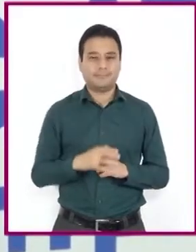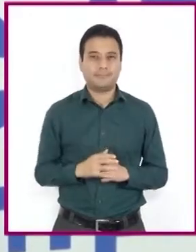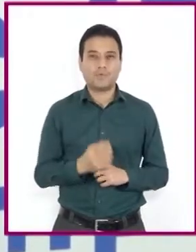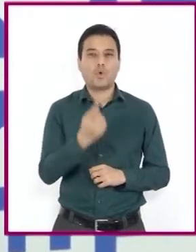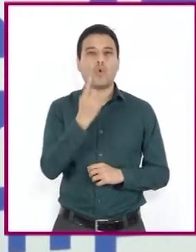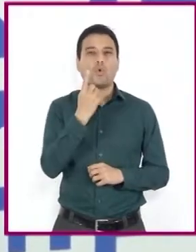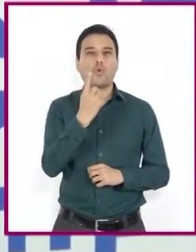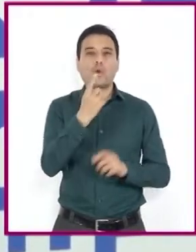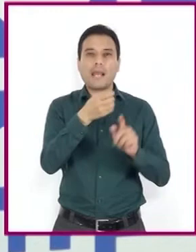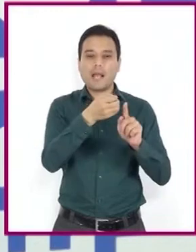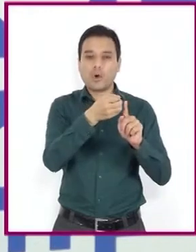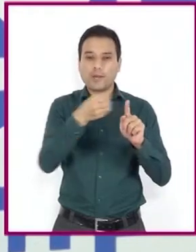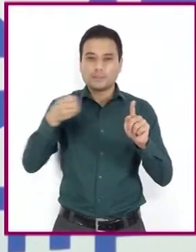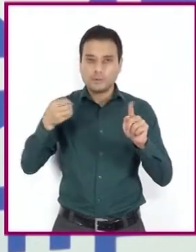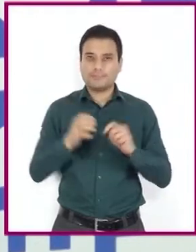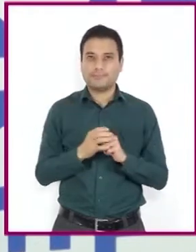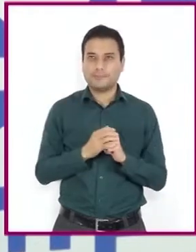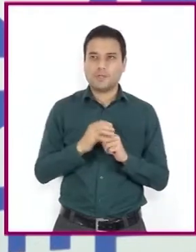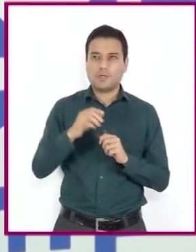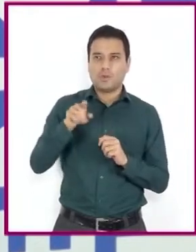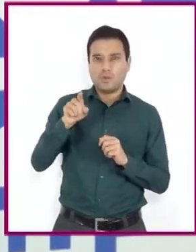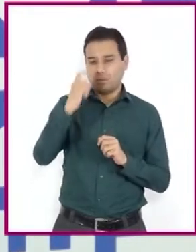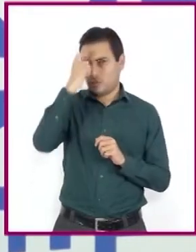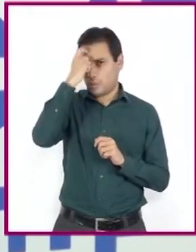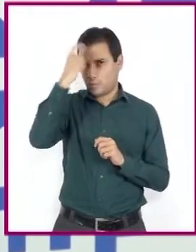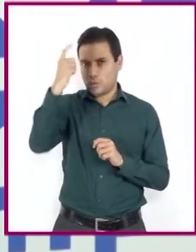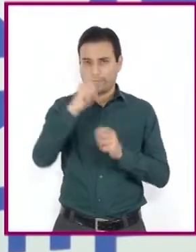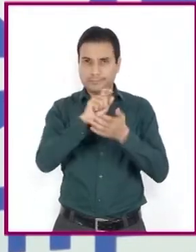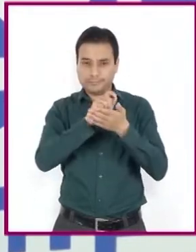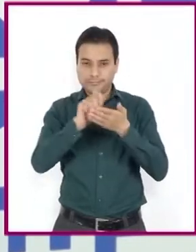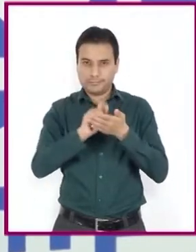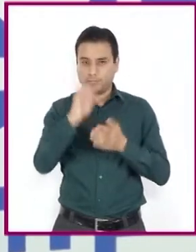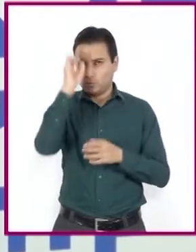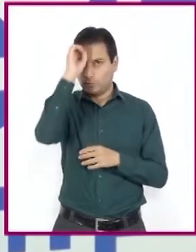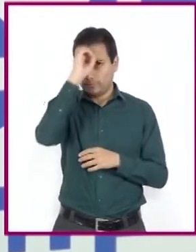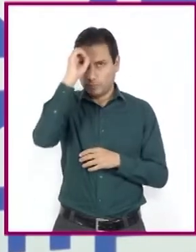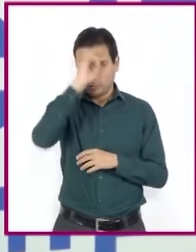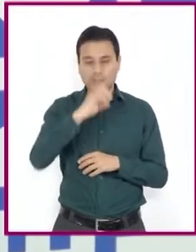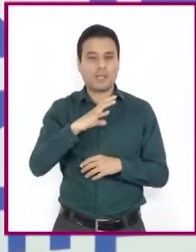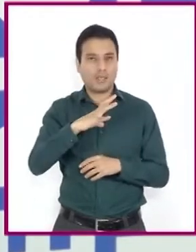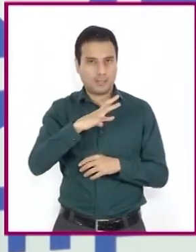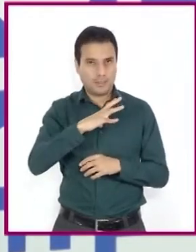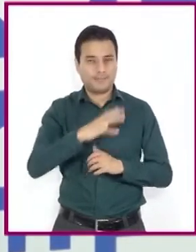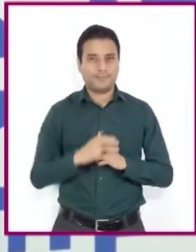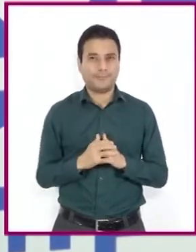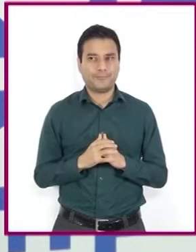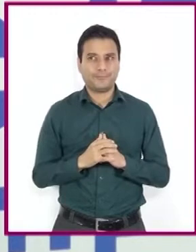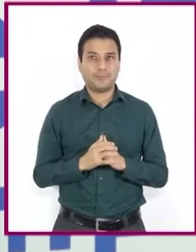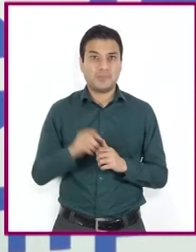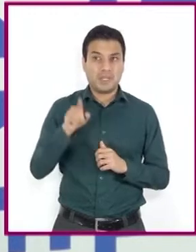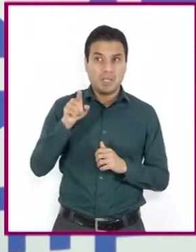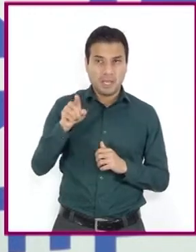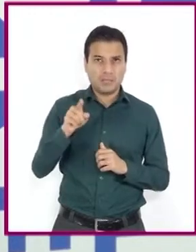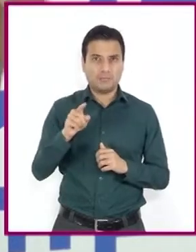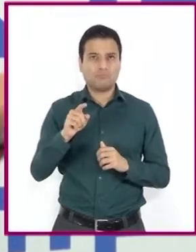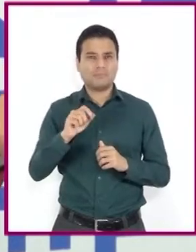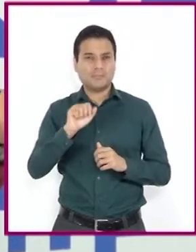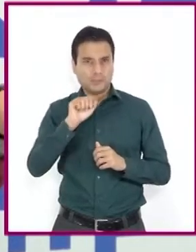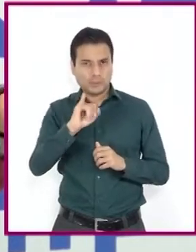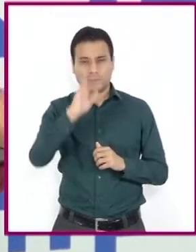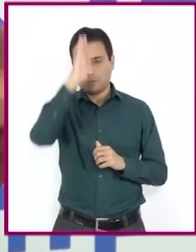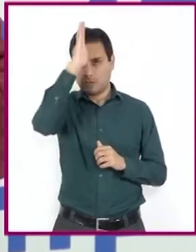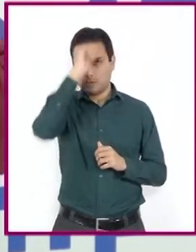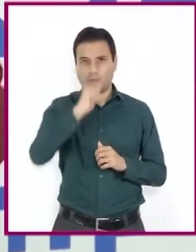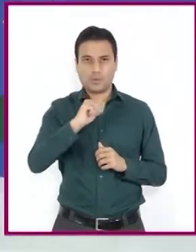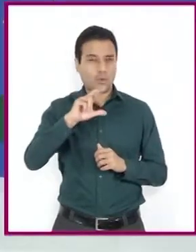en donde se plantea la opinión del autor con respecto al tema, es decir, si está a favor o en